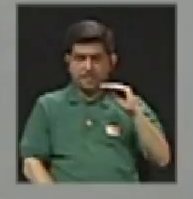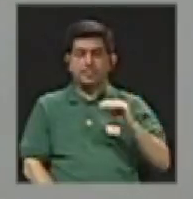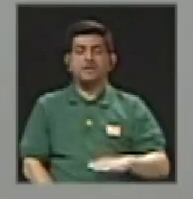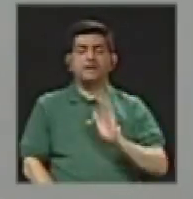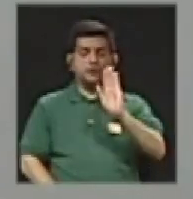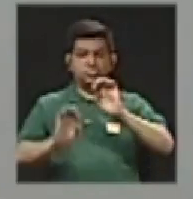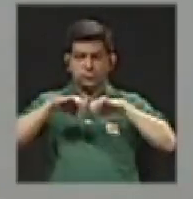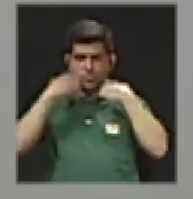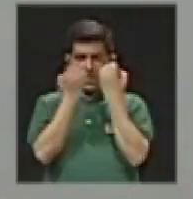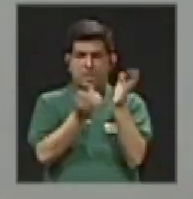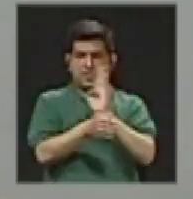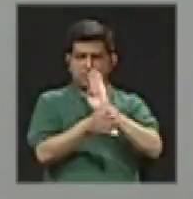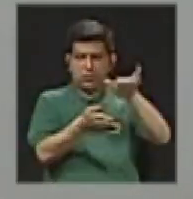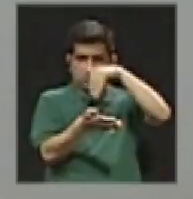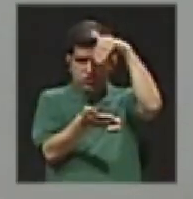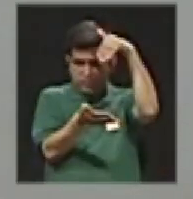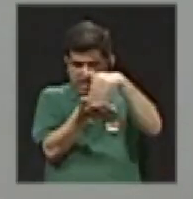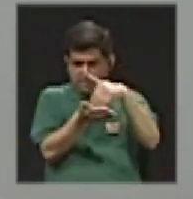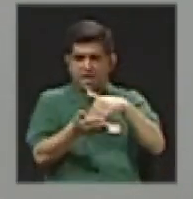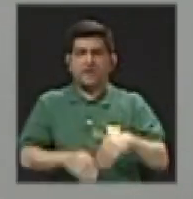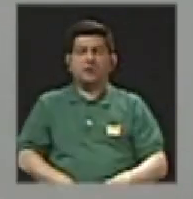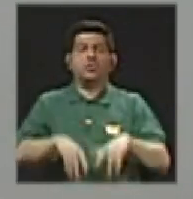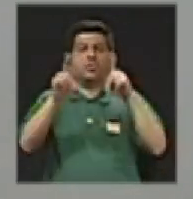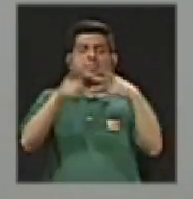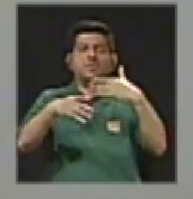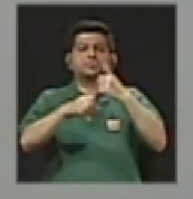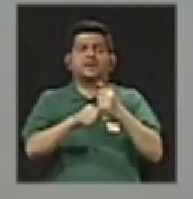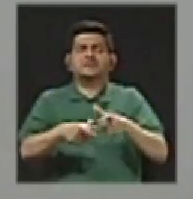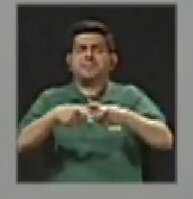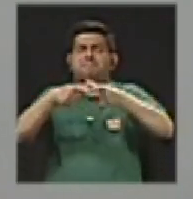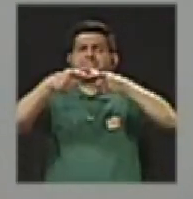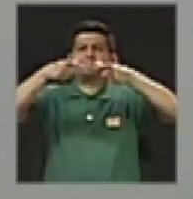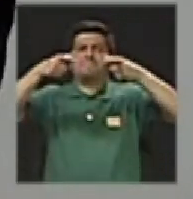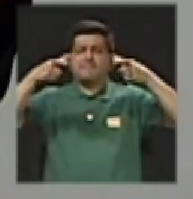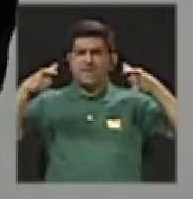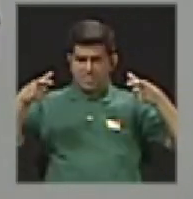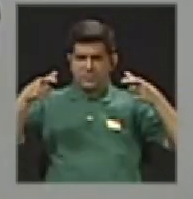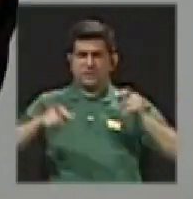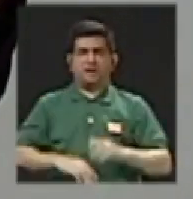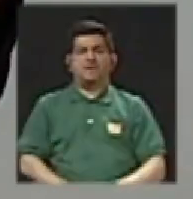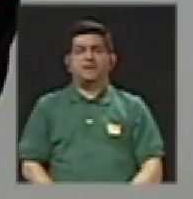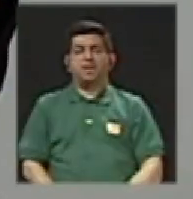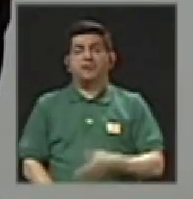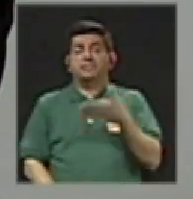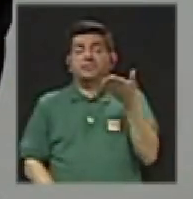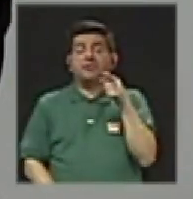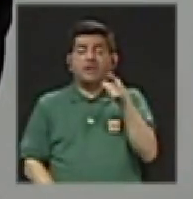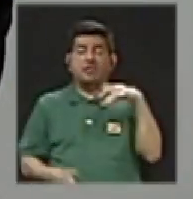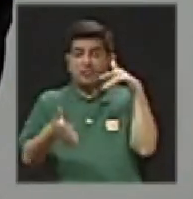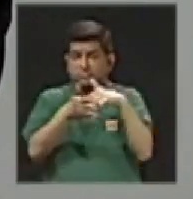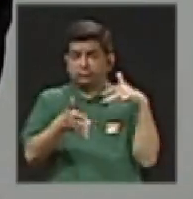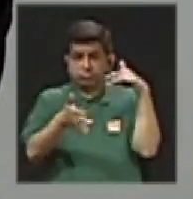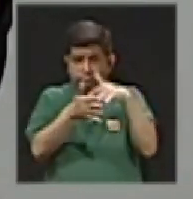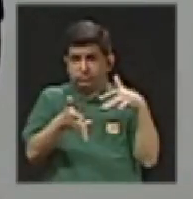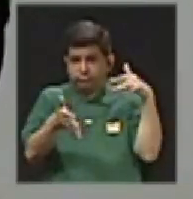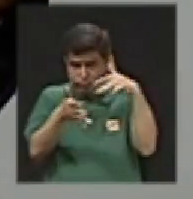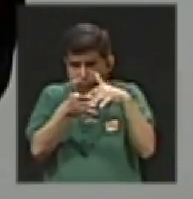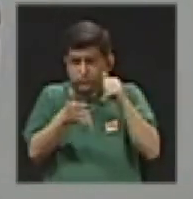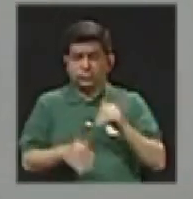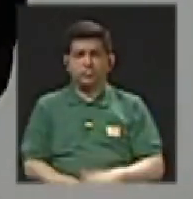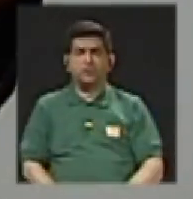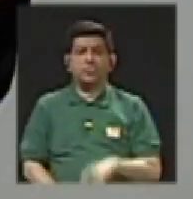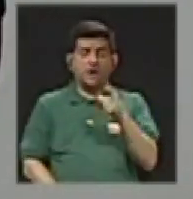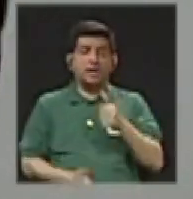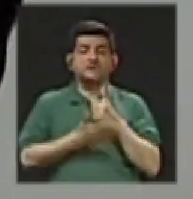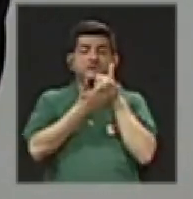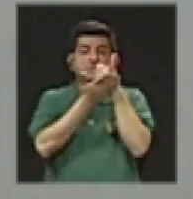Banco Central fueron quienes hicieron la mayor parte de este estudio, que sirve